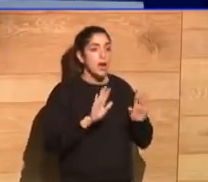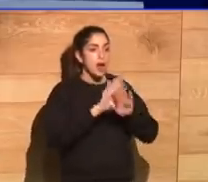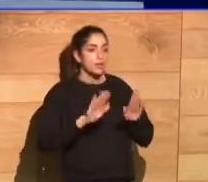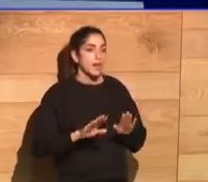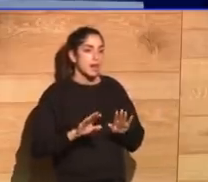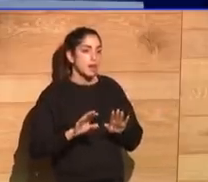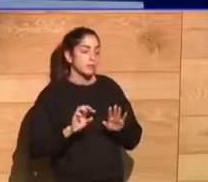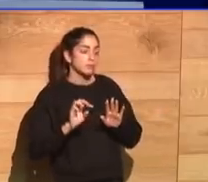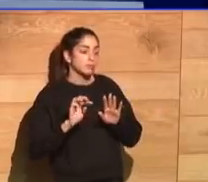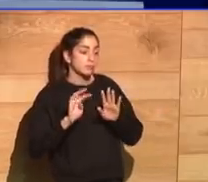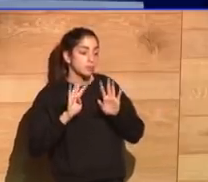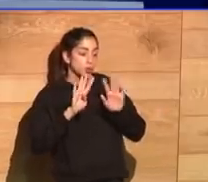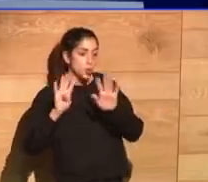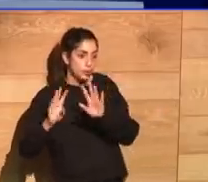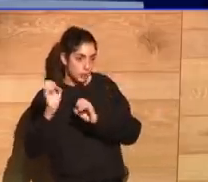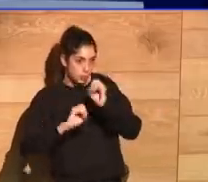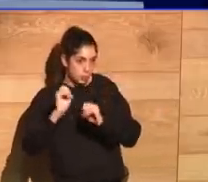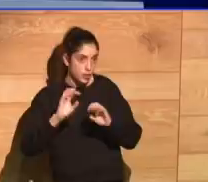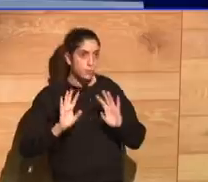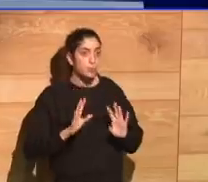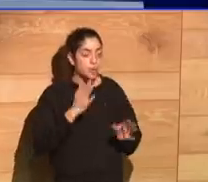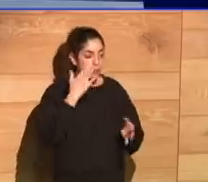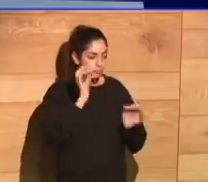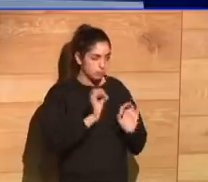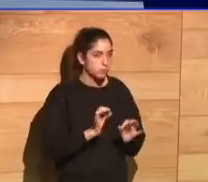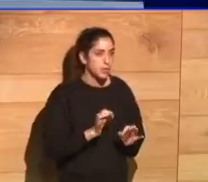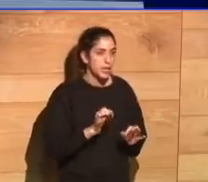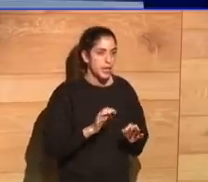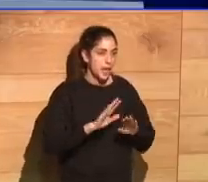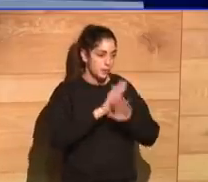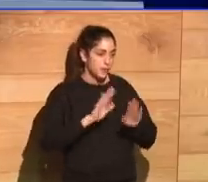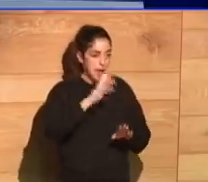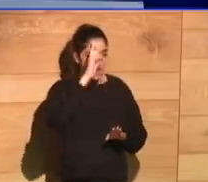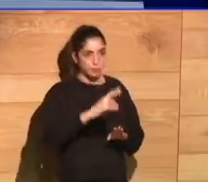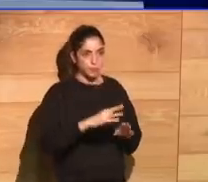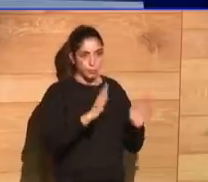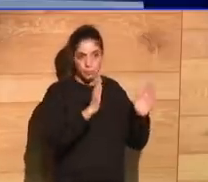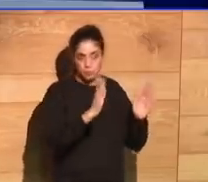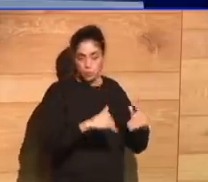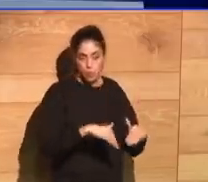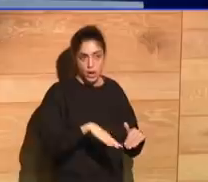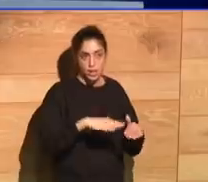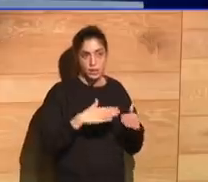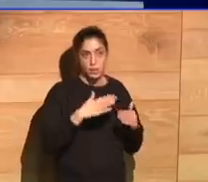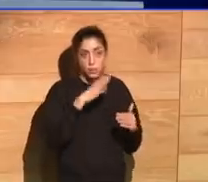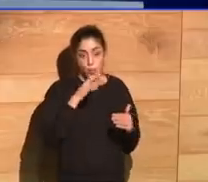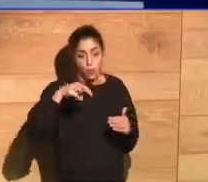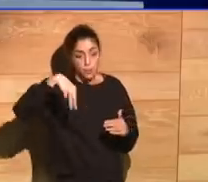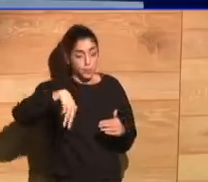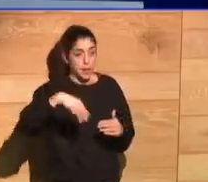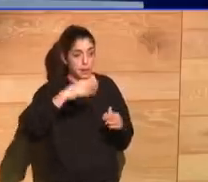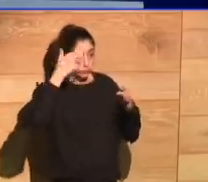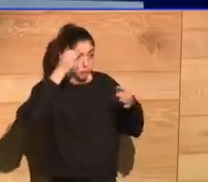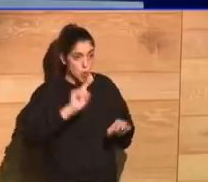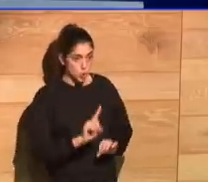hacemos lo de los bagels. Y en ese momento, evidentemente, habría perdido todo el respeto de Marlon Brando. O sea que, en el fondo, claro, es todo muy exagerado. También hay